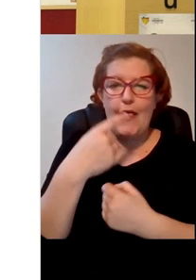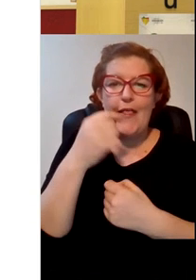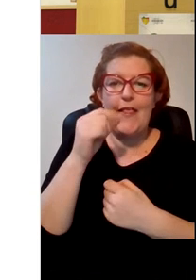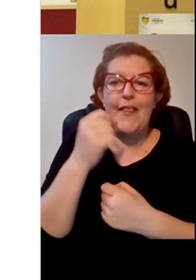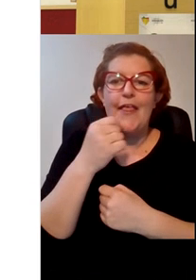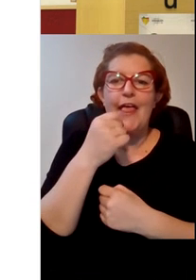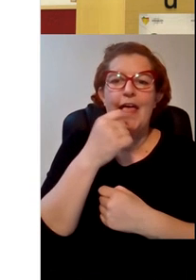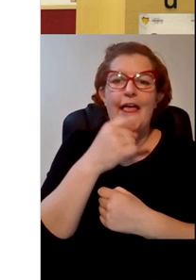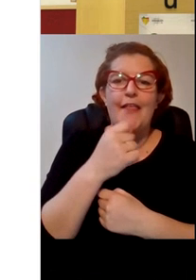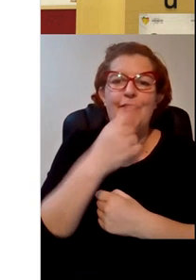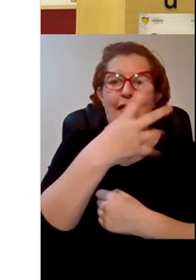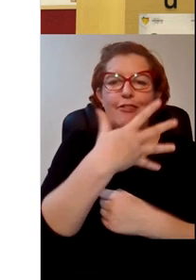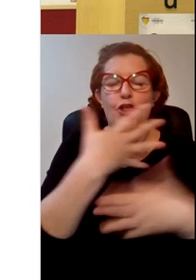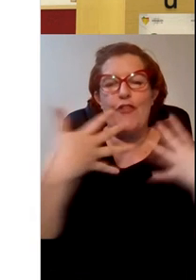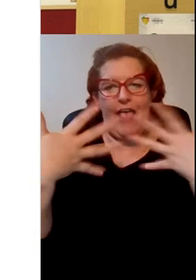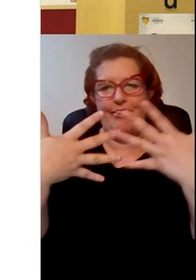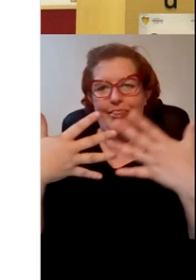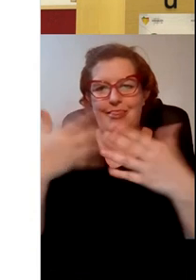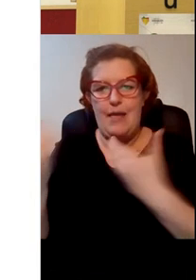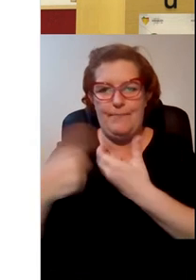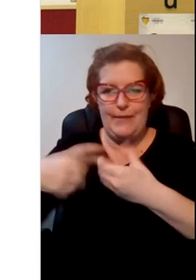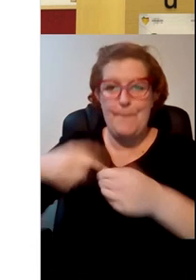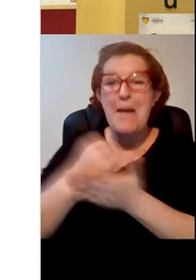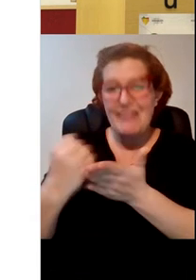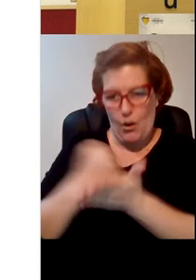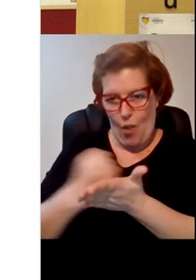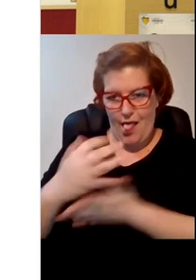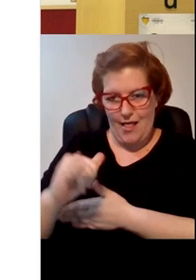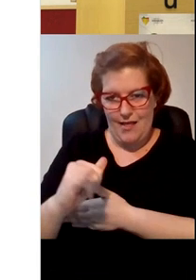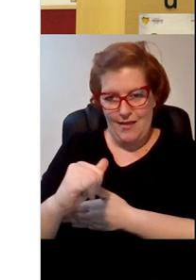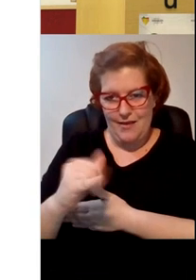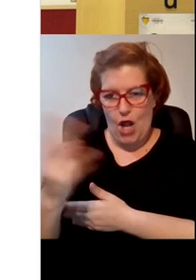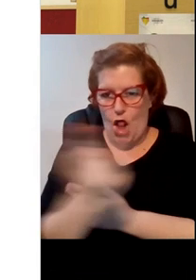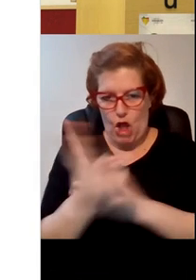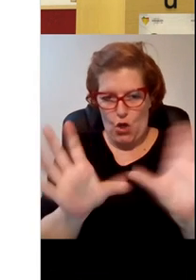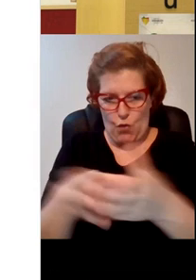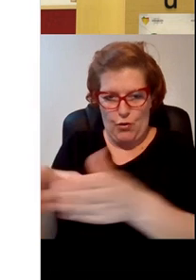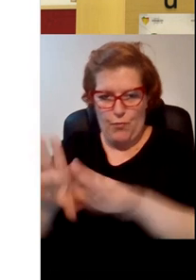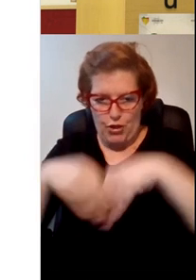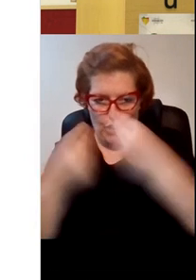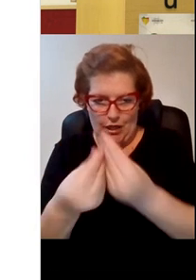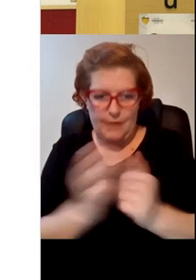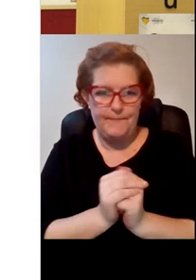en o matriculados en ambos grupos